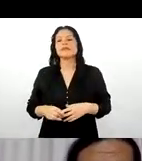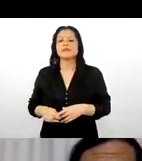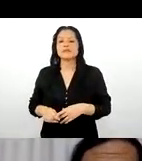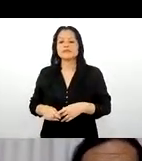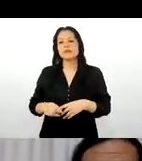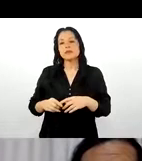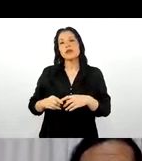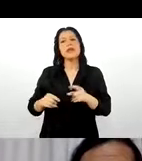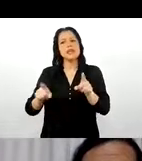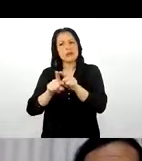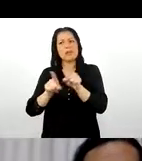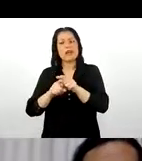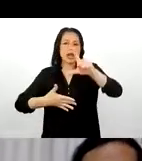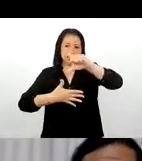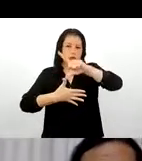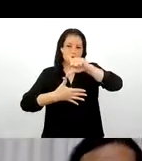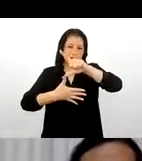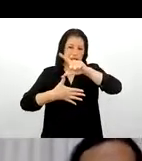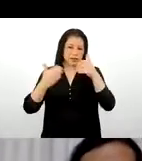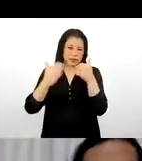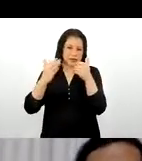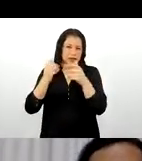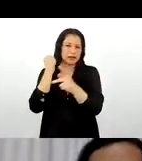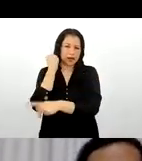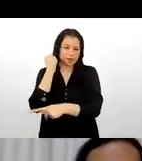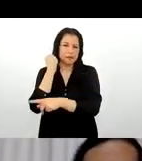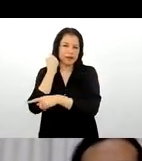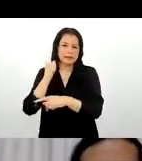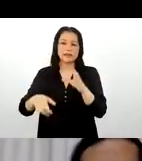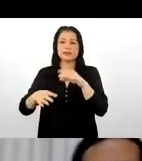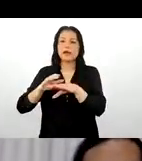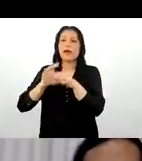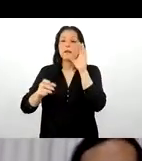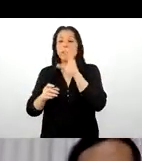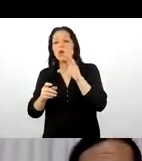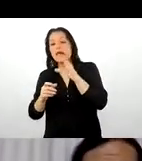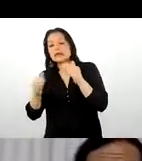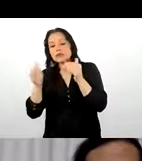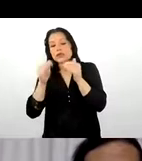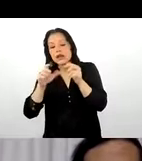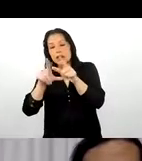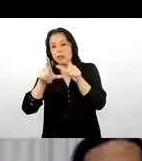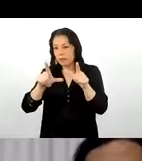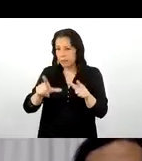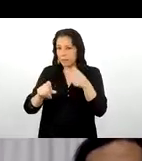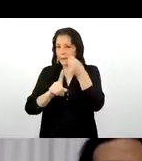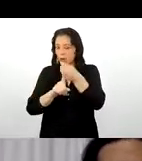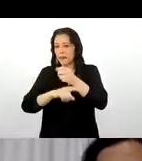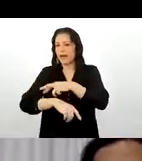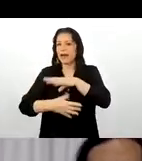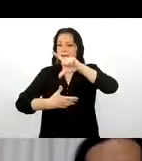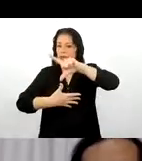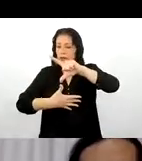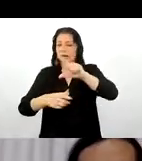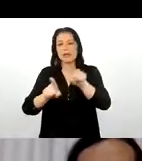Latinoamérica, a nivel de Latam, ¿no? Los destinos están empezando también a moverse entre los destinos de la región. Y desde ya